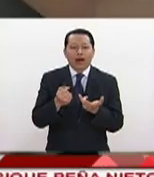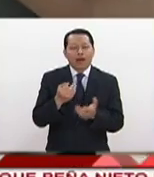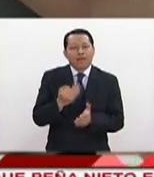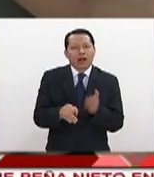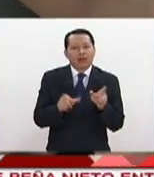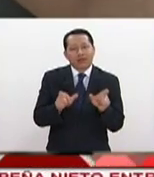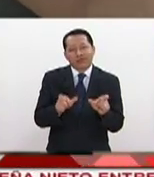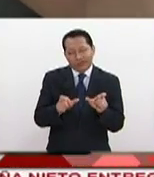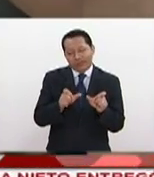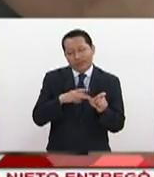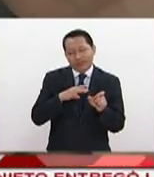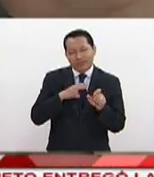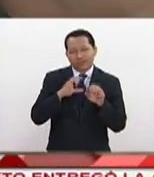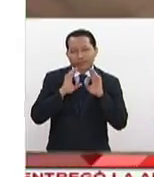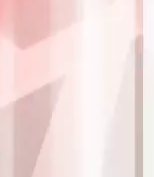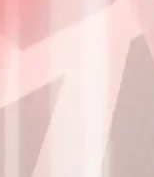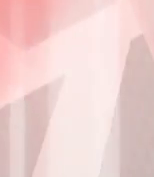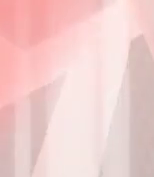que genera el narcotráfico.